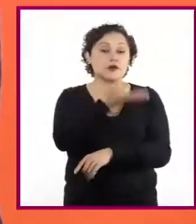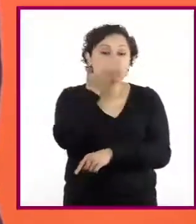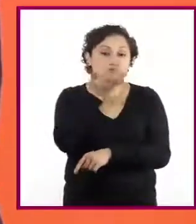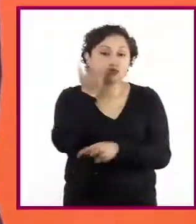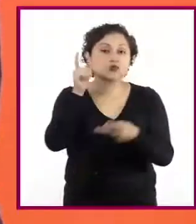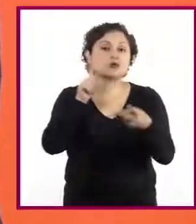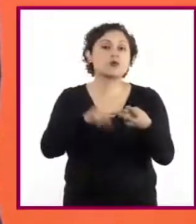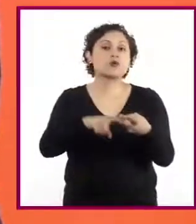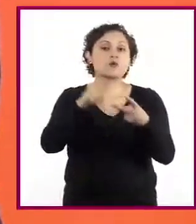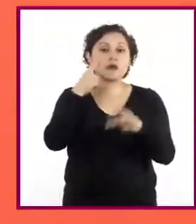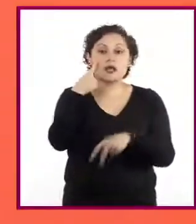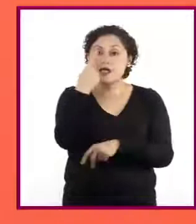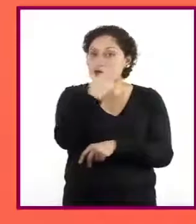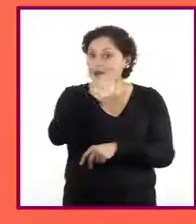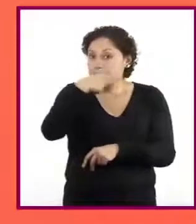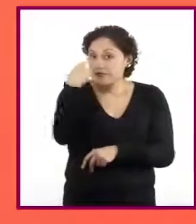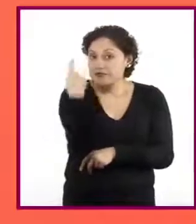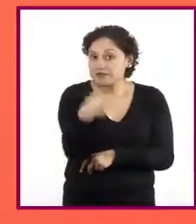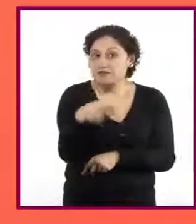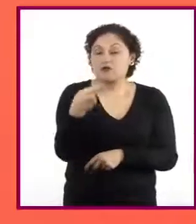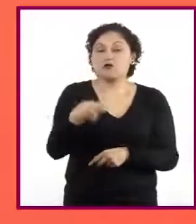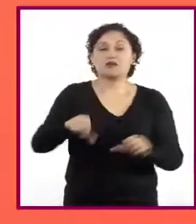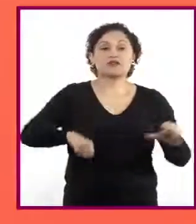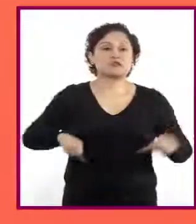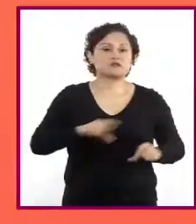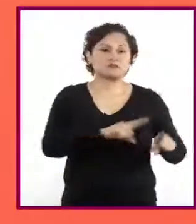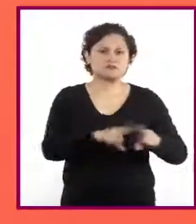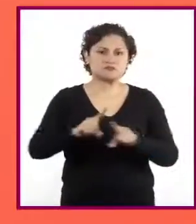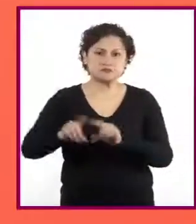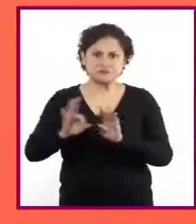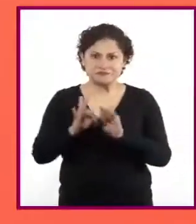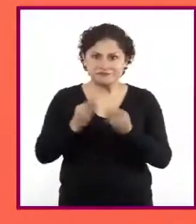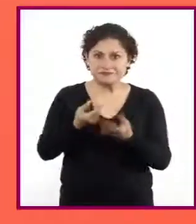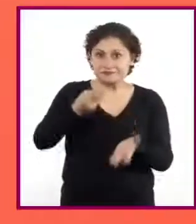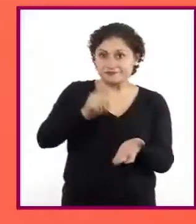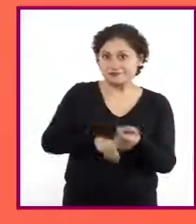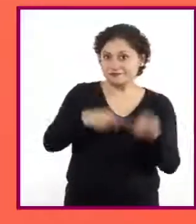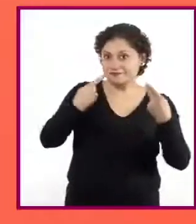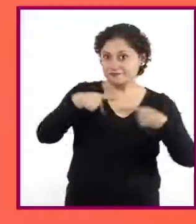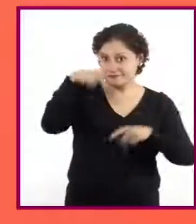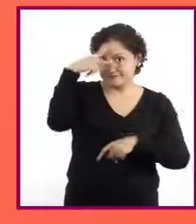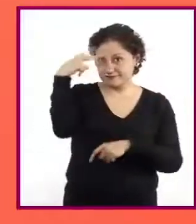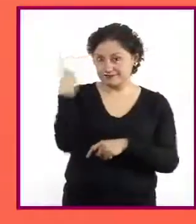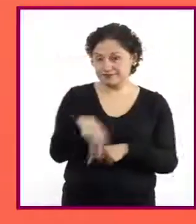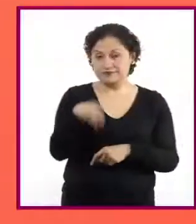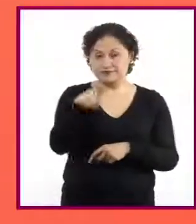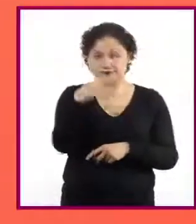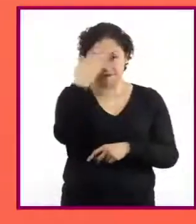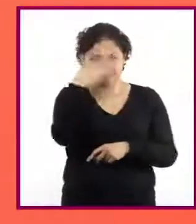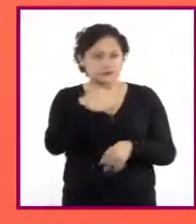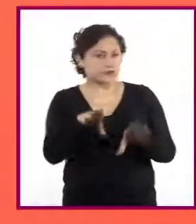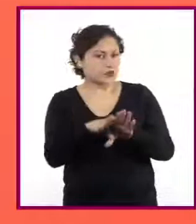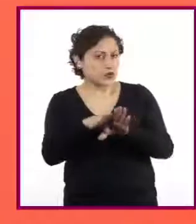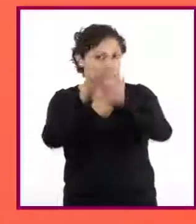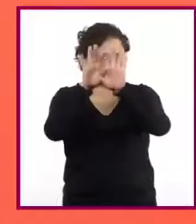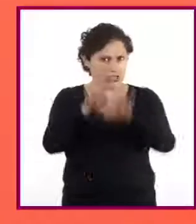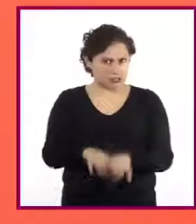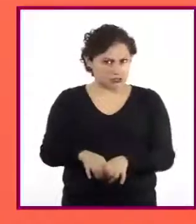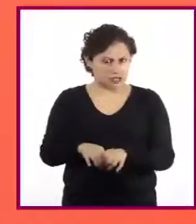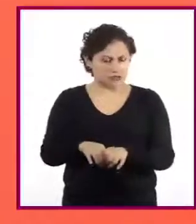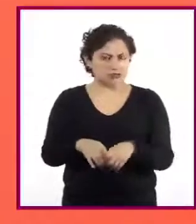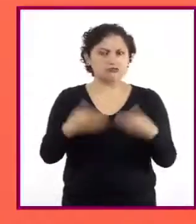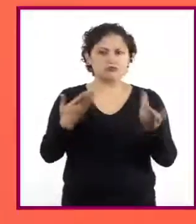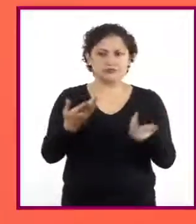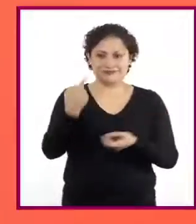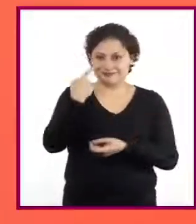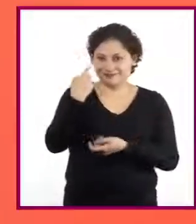comportarse de los mexicanos. Para entender más acerca de cómo pueden prepararse para escribir ensayos, les invitamos a observar a